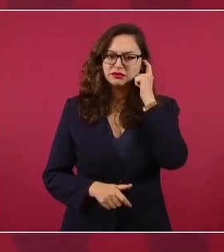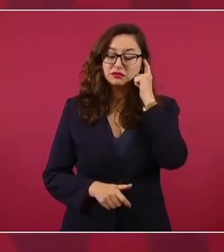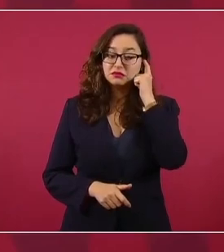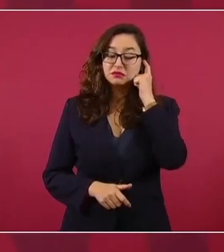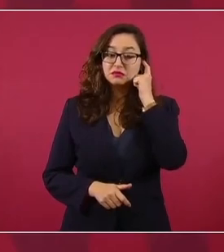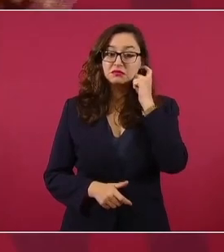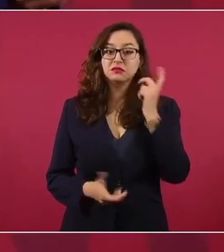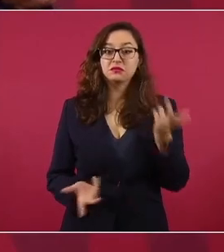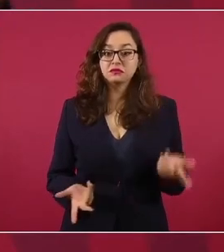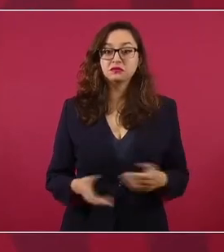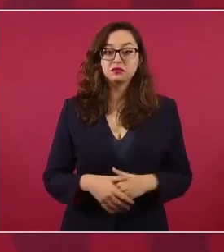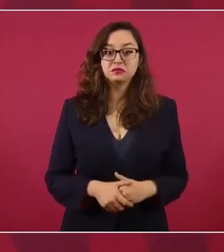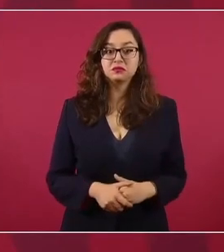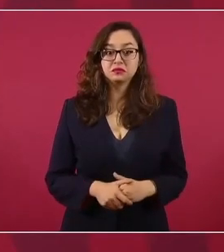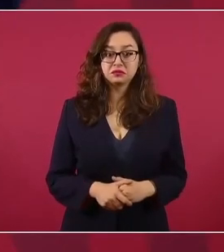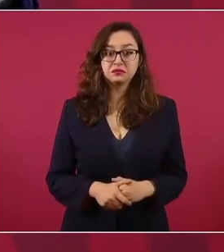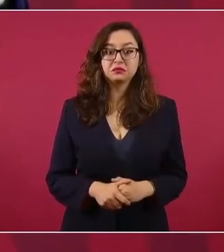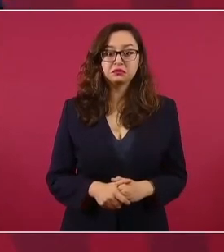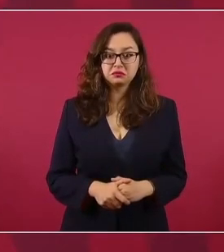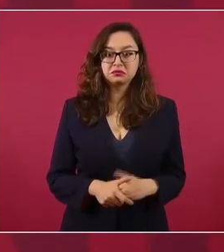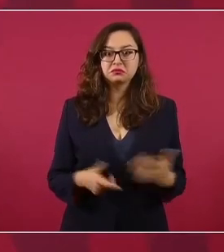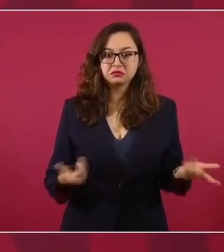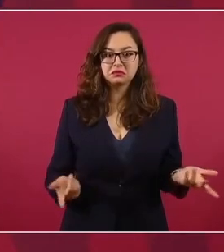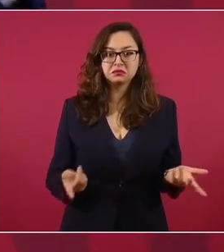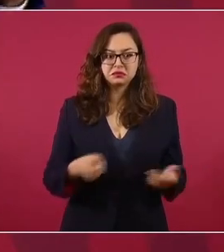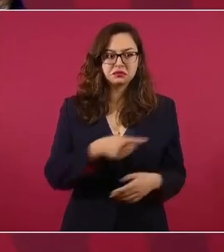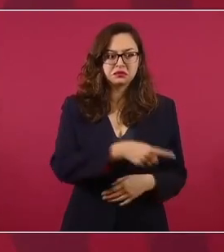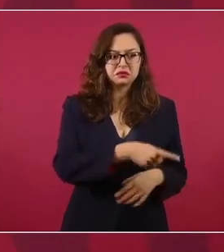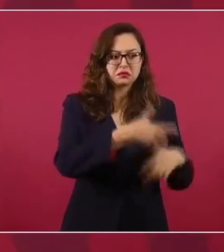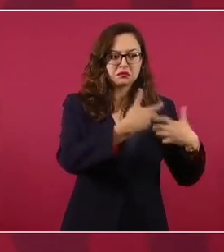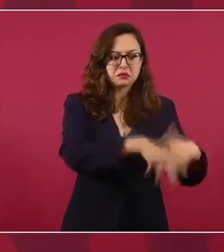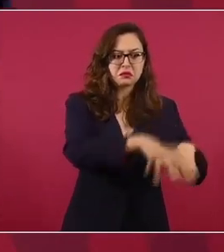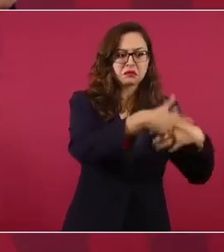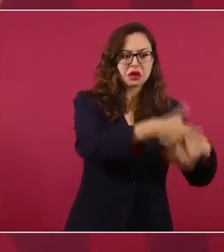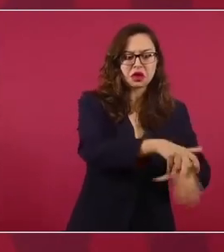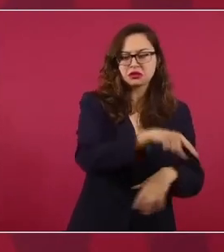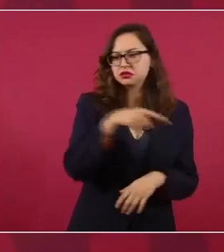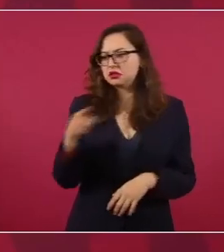la marcha de ayer ahí se fue con la del Frena, ¿eh?